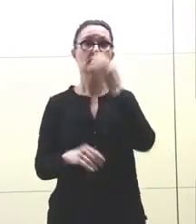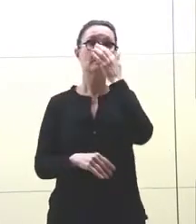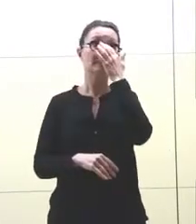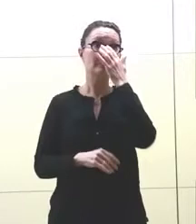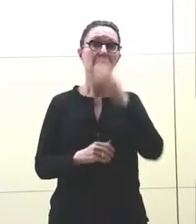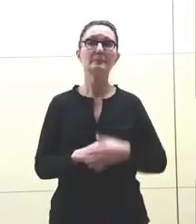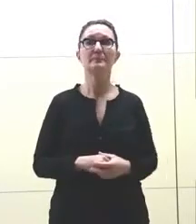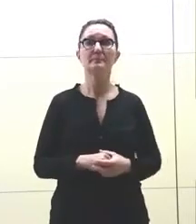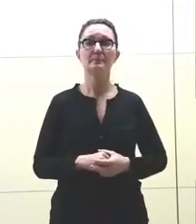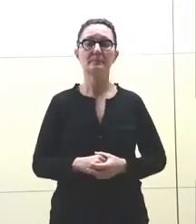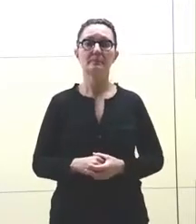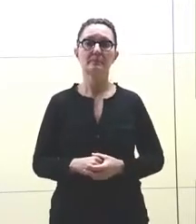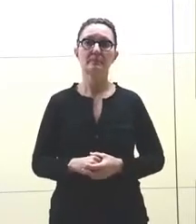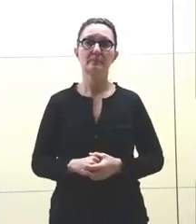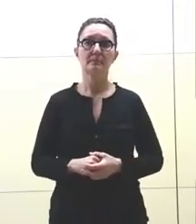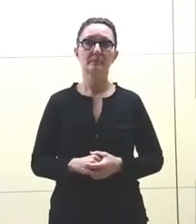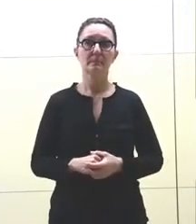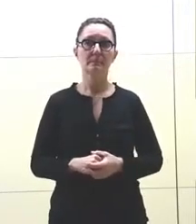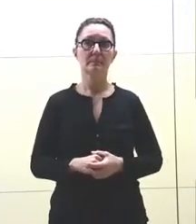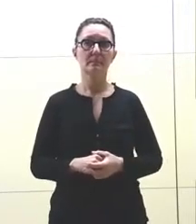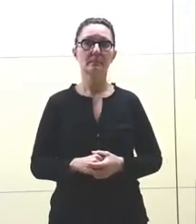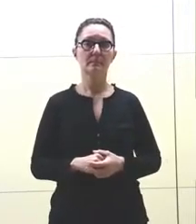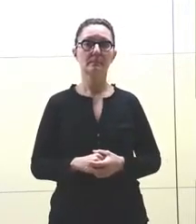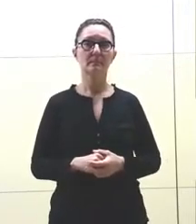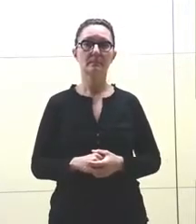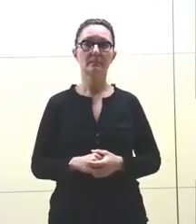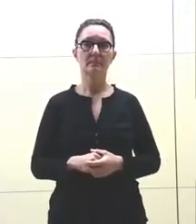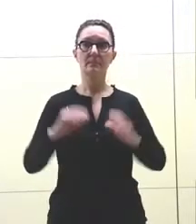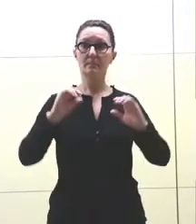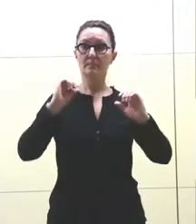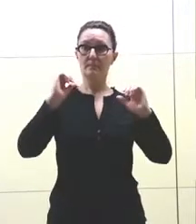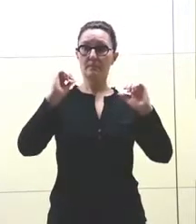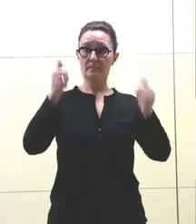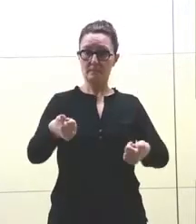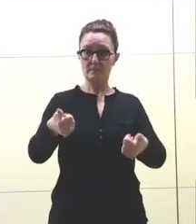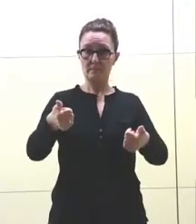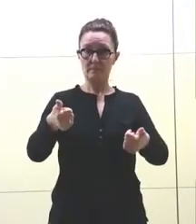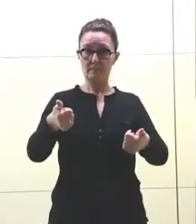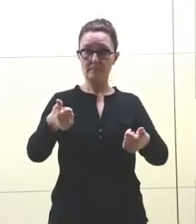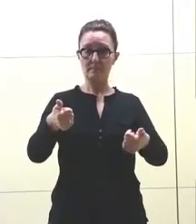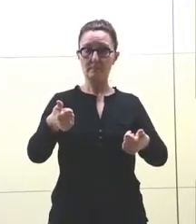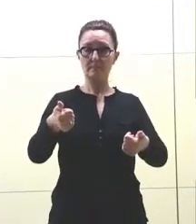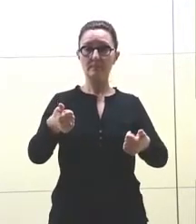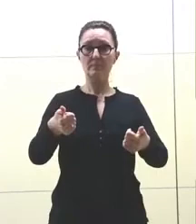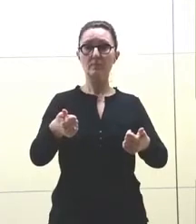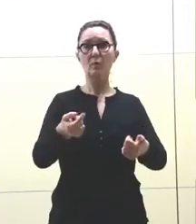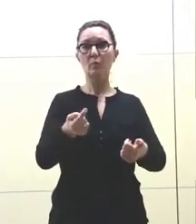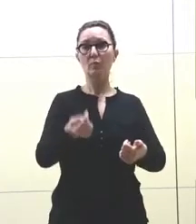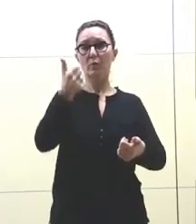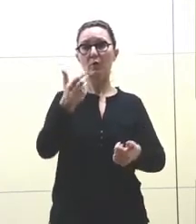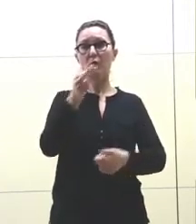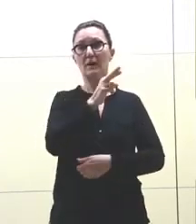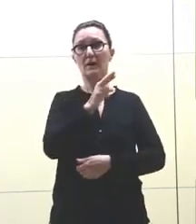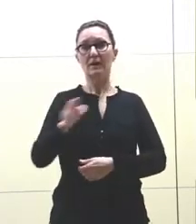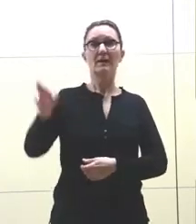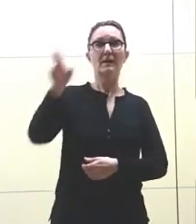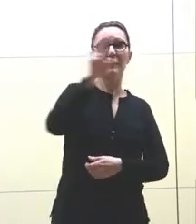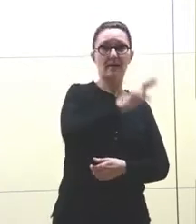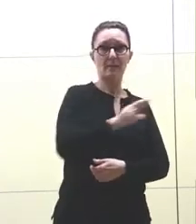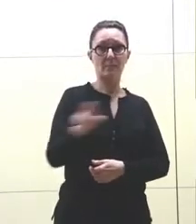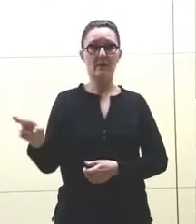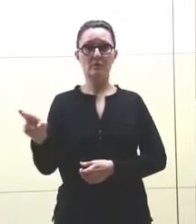y voy a empezar haciendo un repaso de los